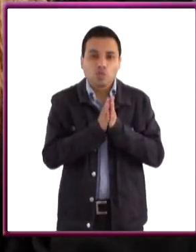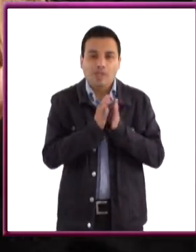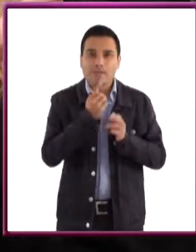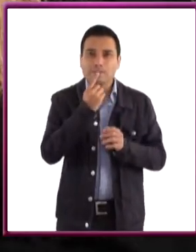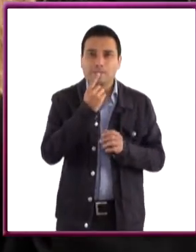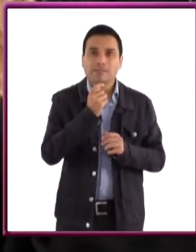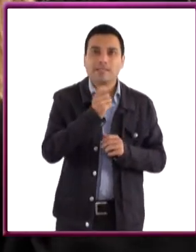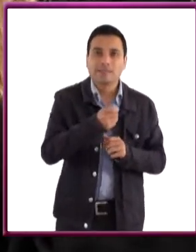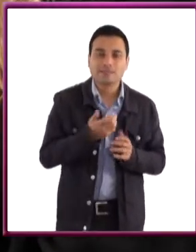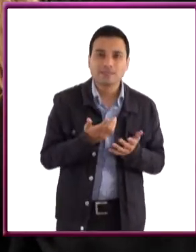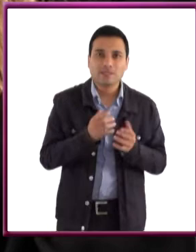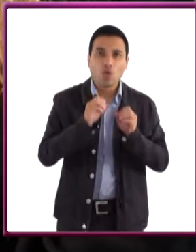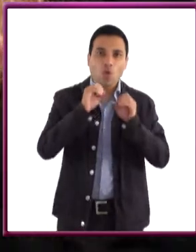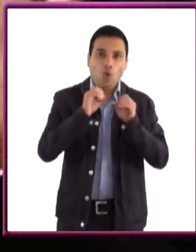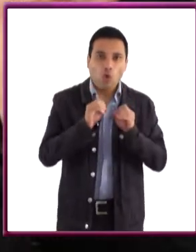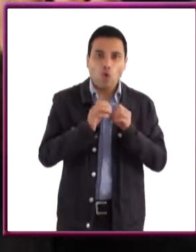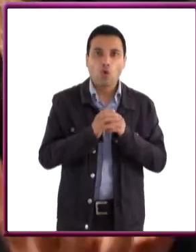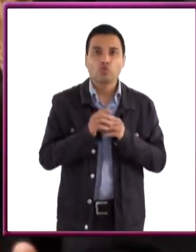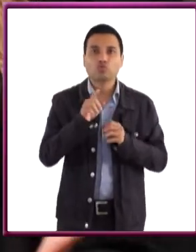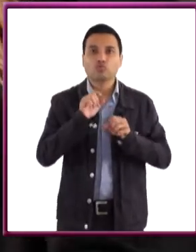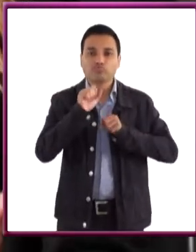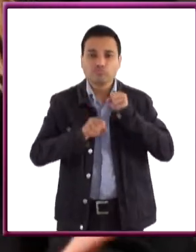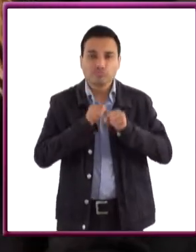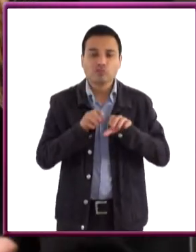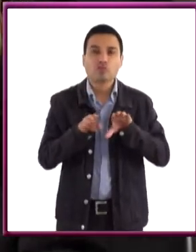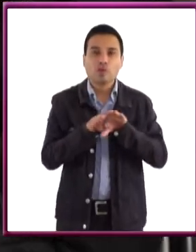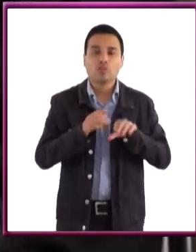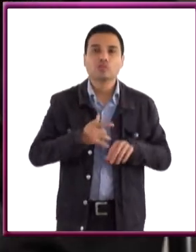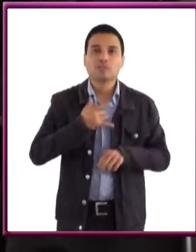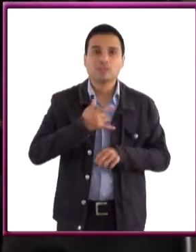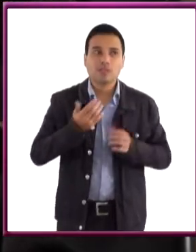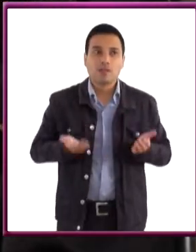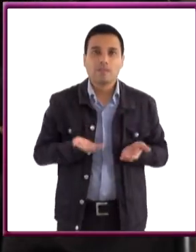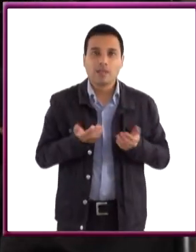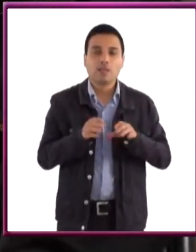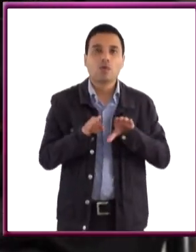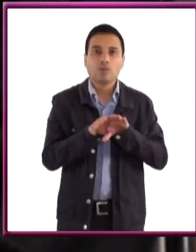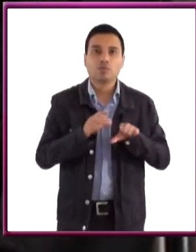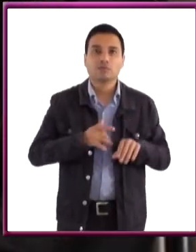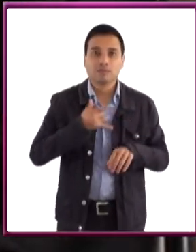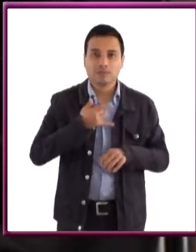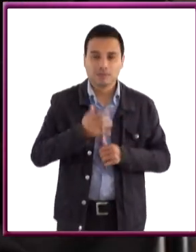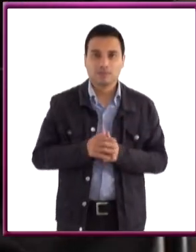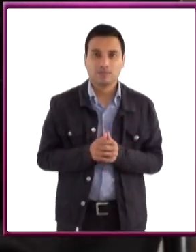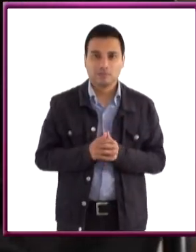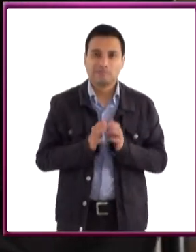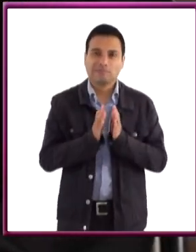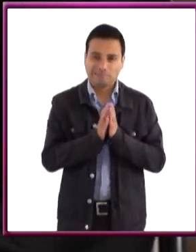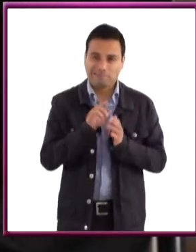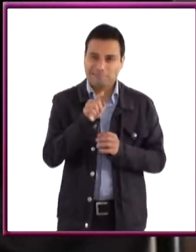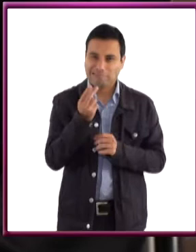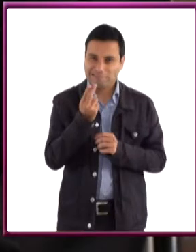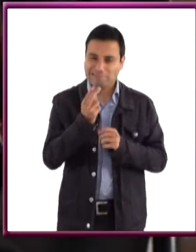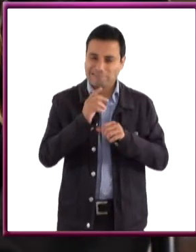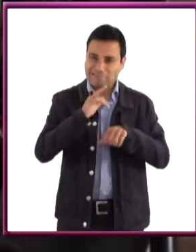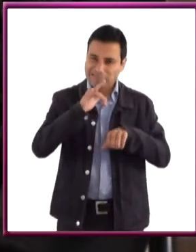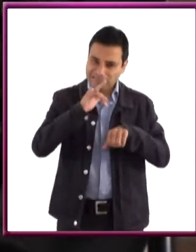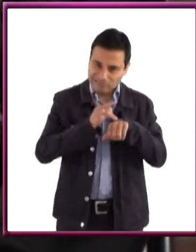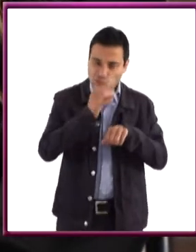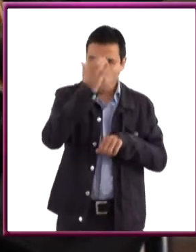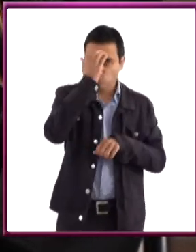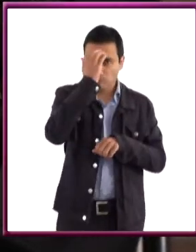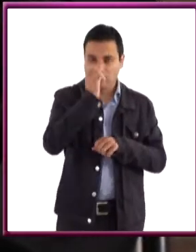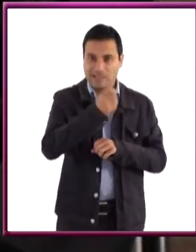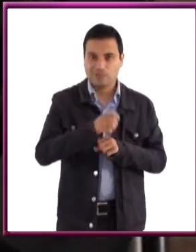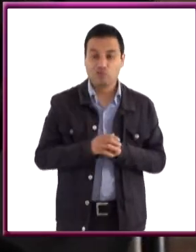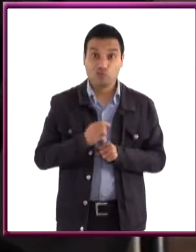qué sientes cuando andas en bici, cuando bailas. Es como algo que tienes que experimentar, que tienes que vivir. Y